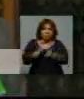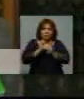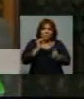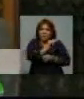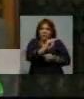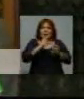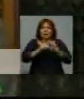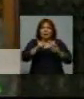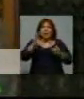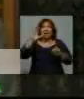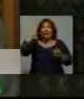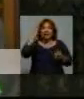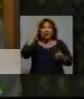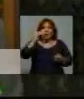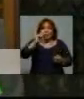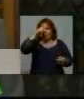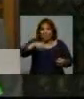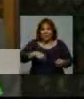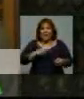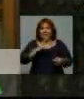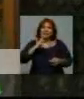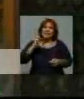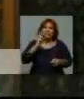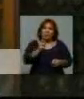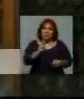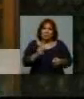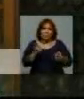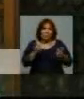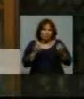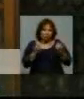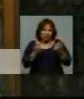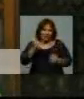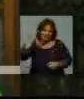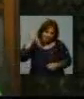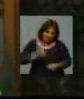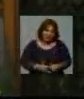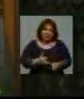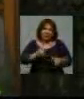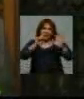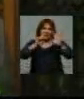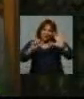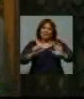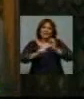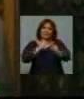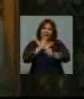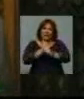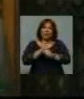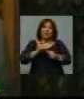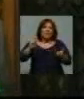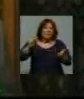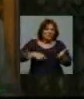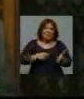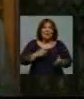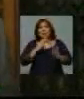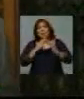en todos los departamentos del interior una respuesta muy afirmativa de la gente que firmaba, además,